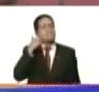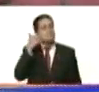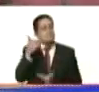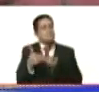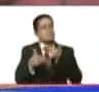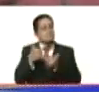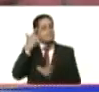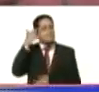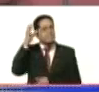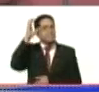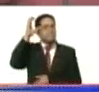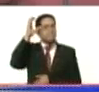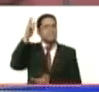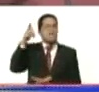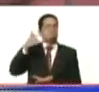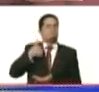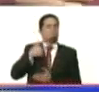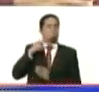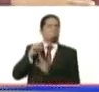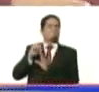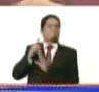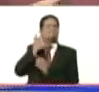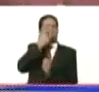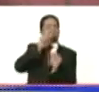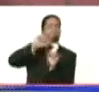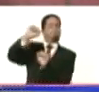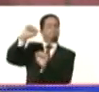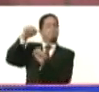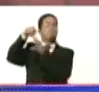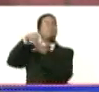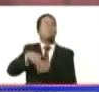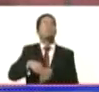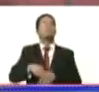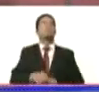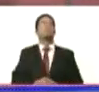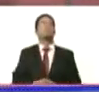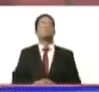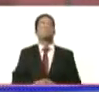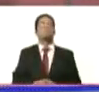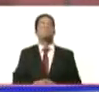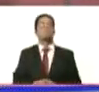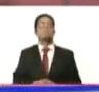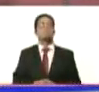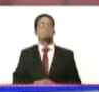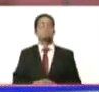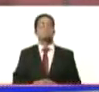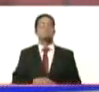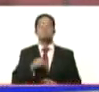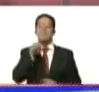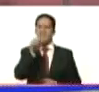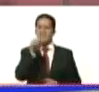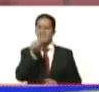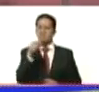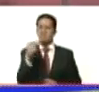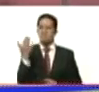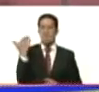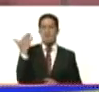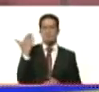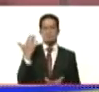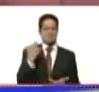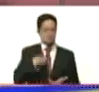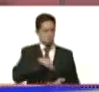de las indignidades, la muerte. Qué paradójica condición la